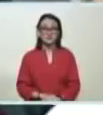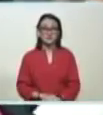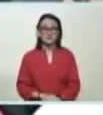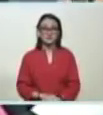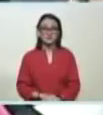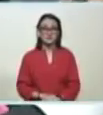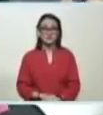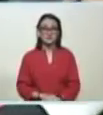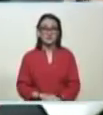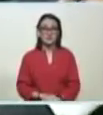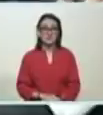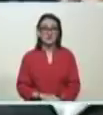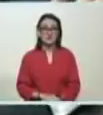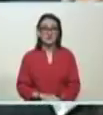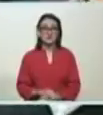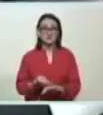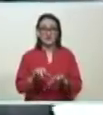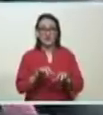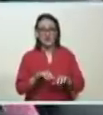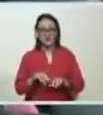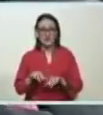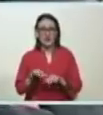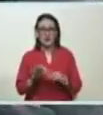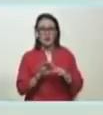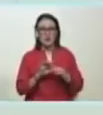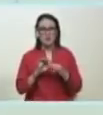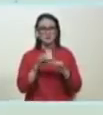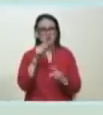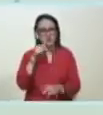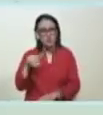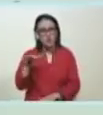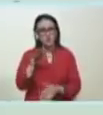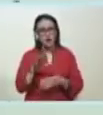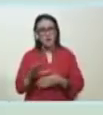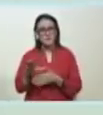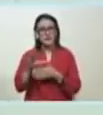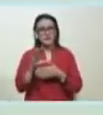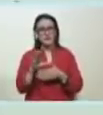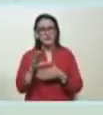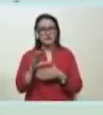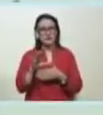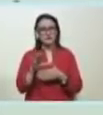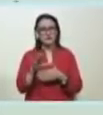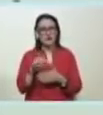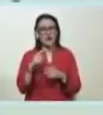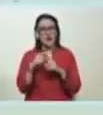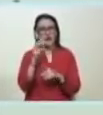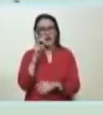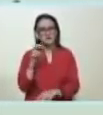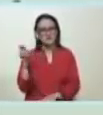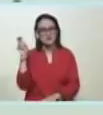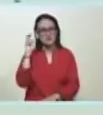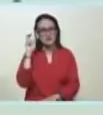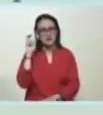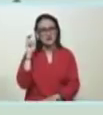Secretario General de la Alianza Bolivariana para los Pueblos de Nuestra América, se encuentra aquí el ex canciller bolivariano y